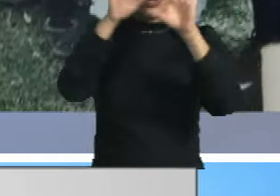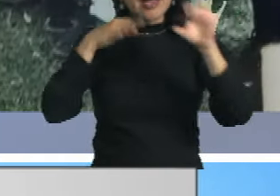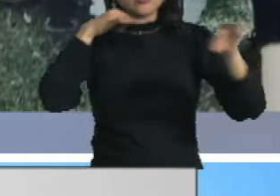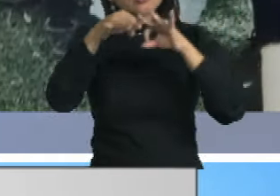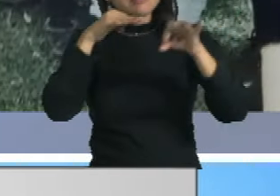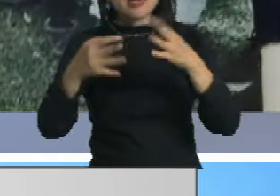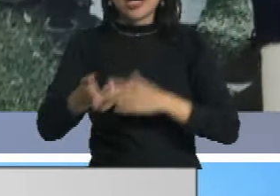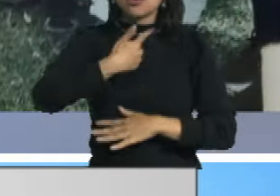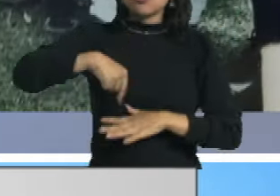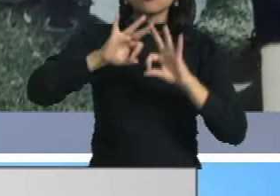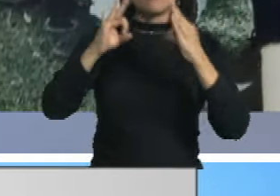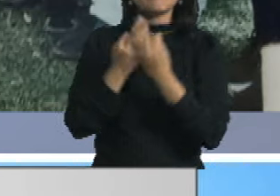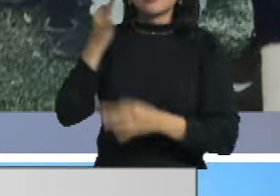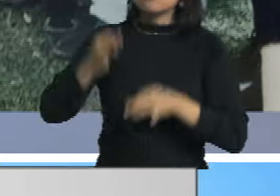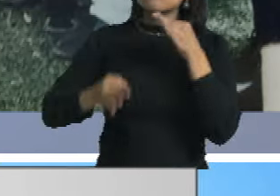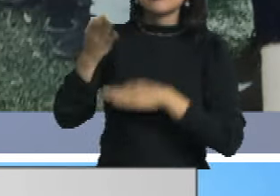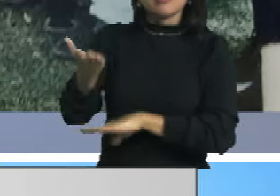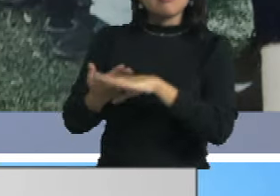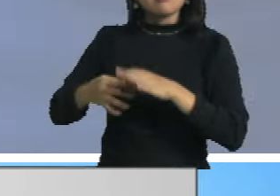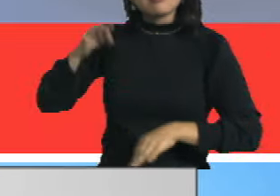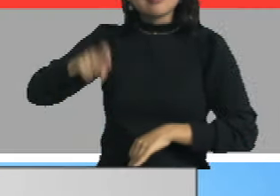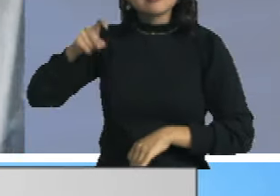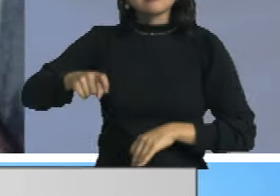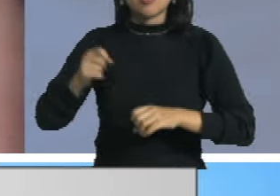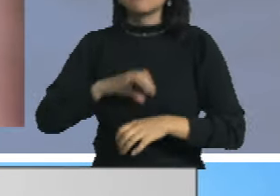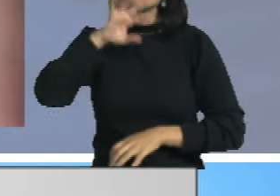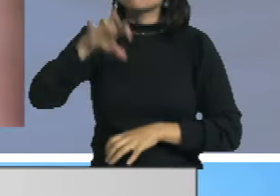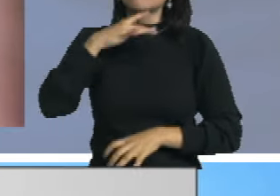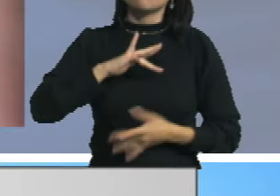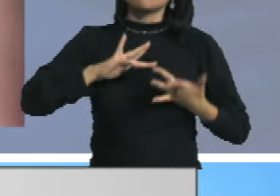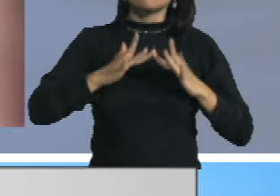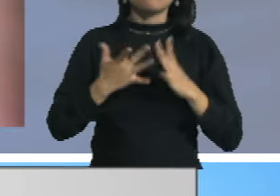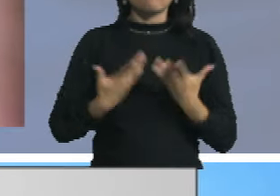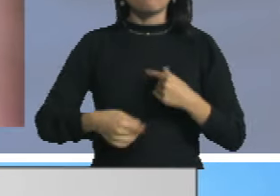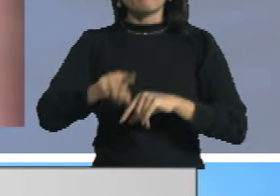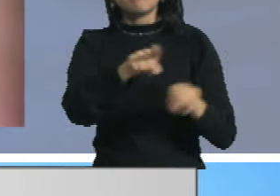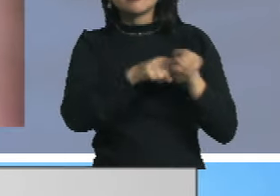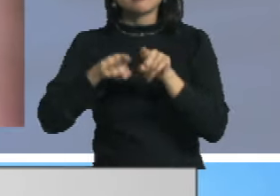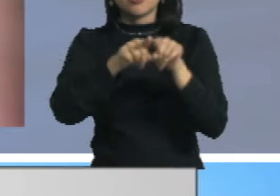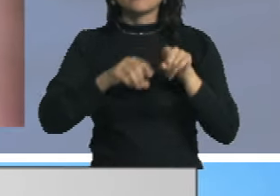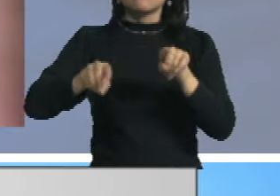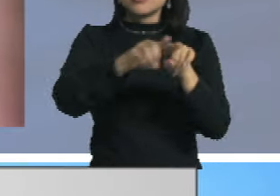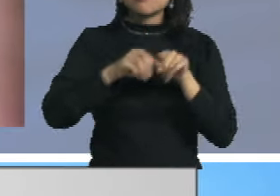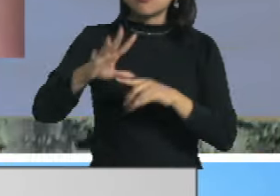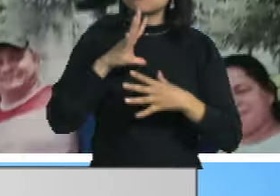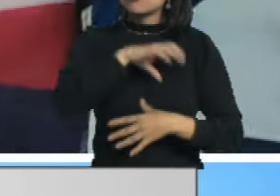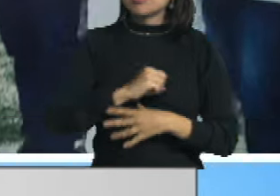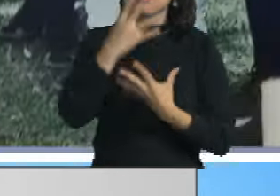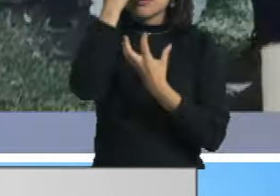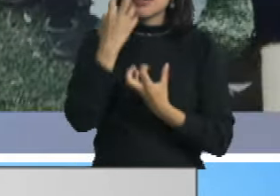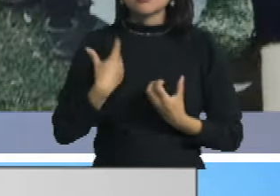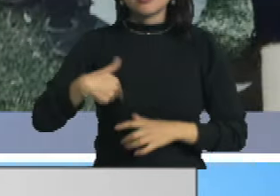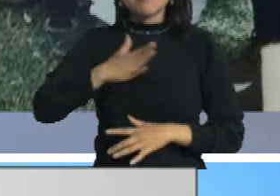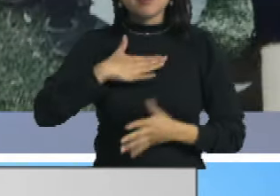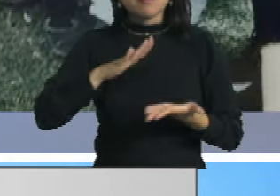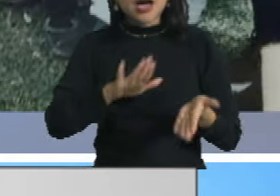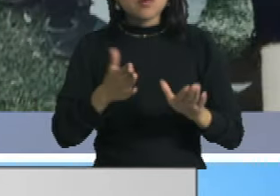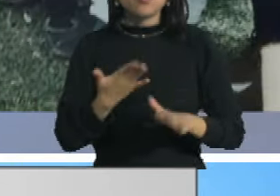lo está pidiendo a gritos, como todos nosotros, mis hermanos, estamos muy tristes por la pérdida de mi